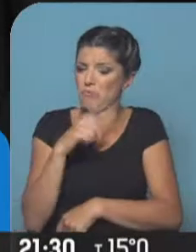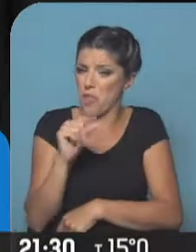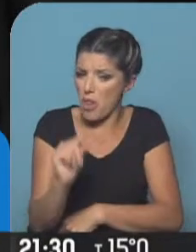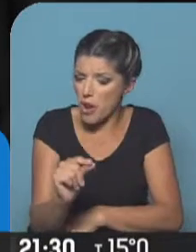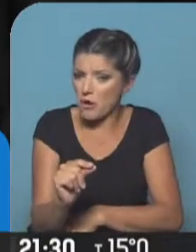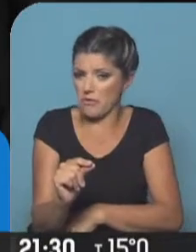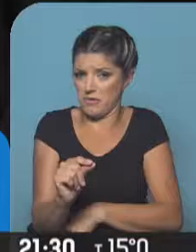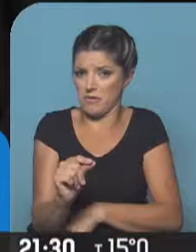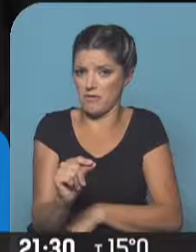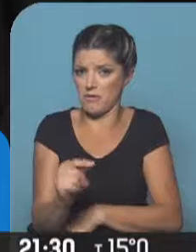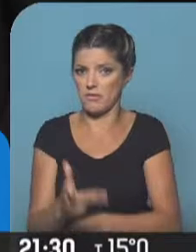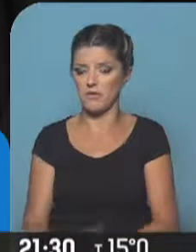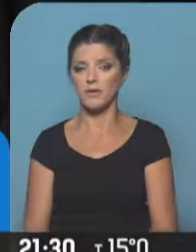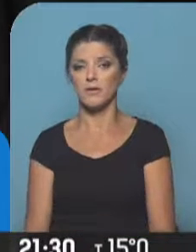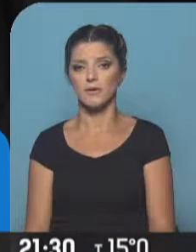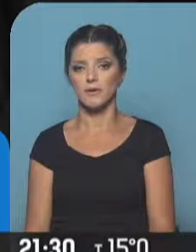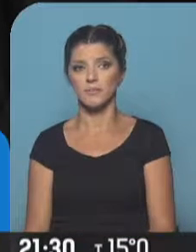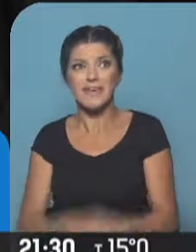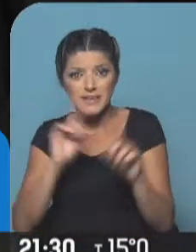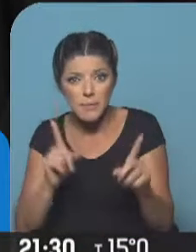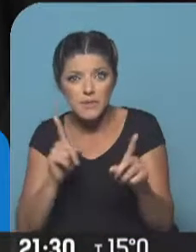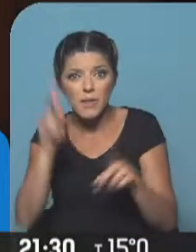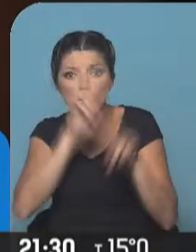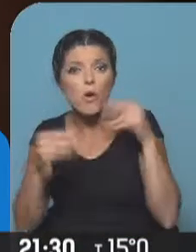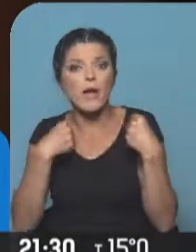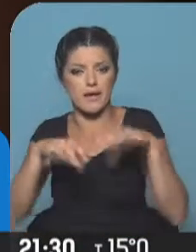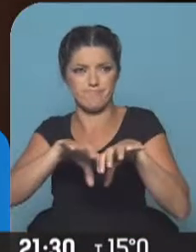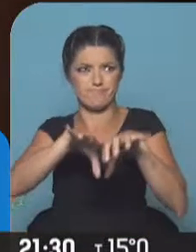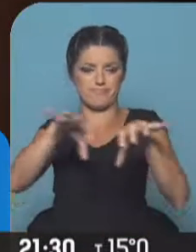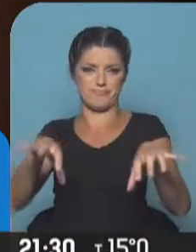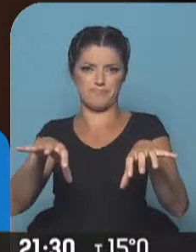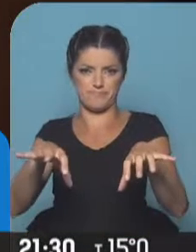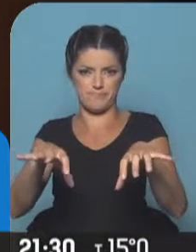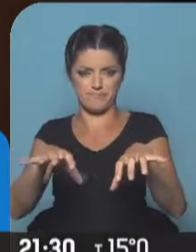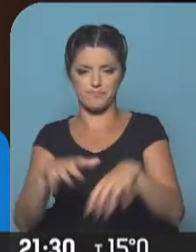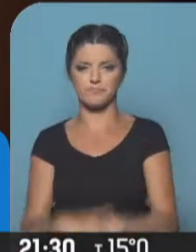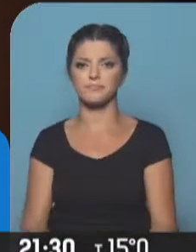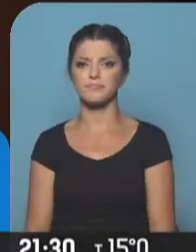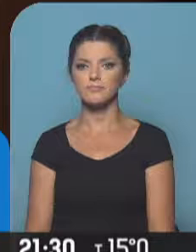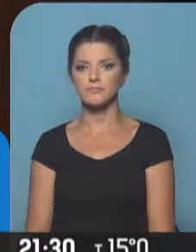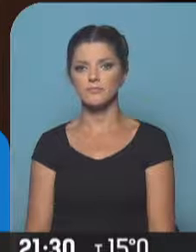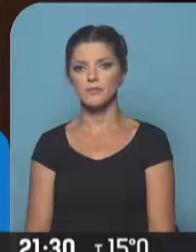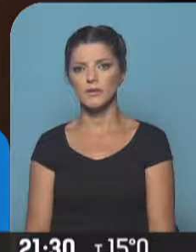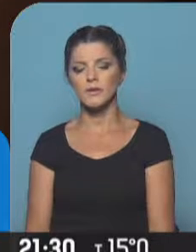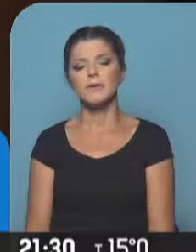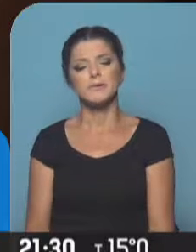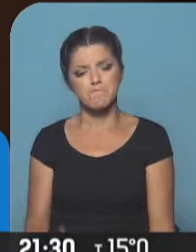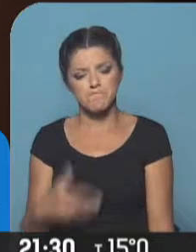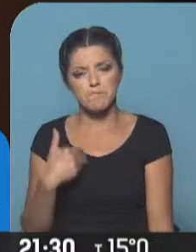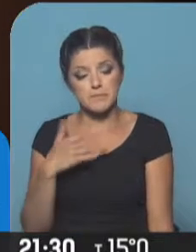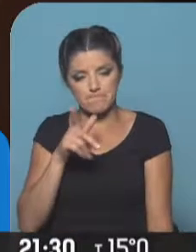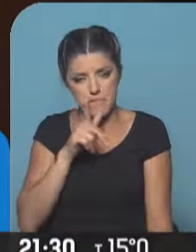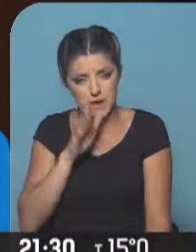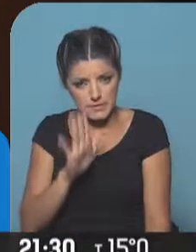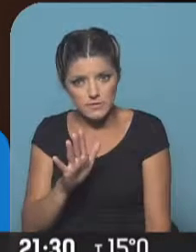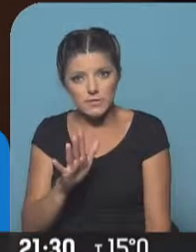lastiman y que además pretenden que nos dividan. Y me parece que tenemos que aprender la lección